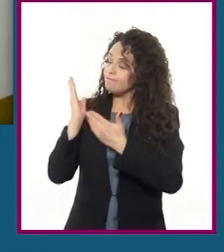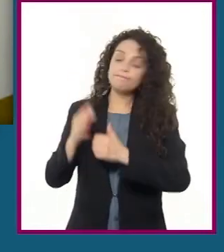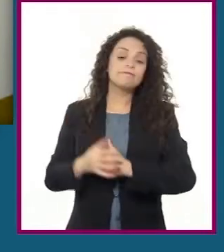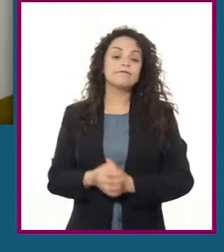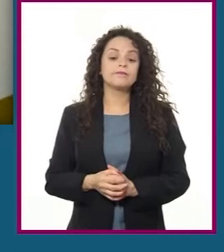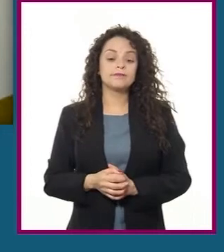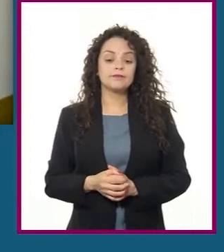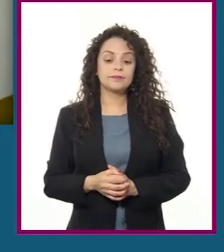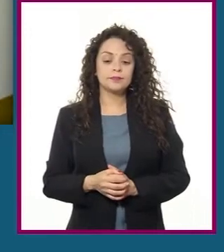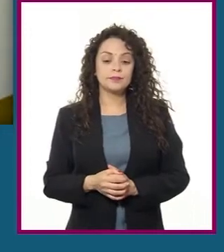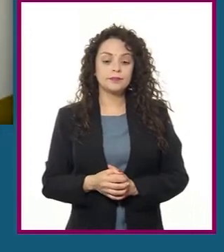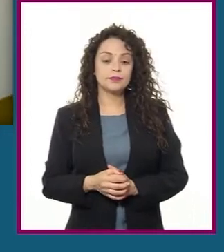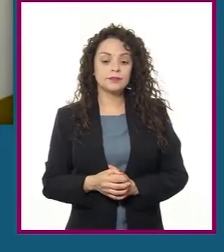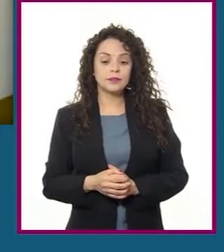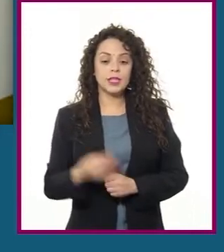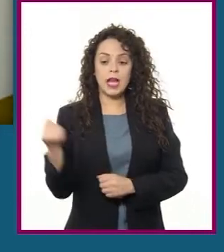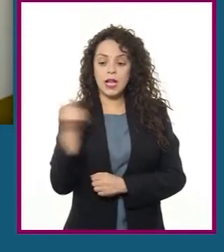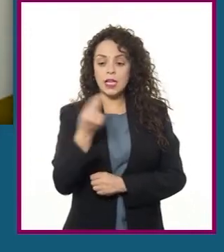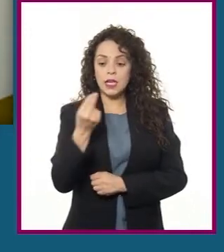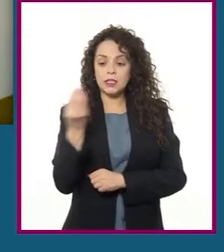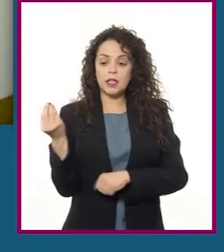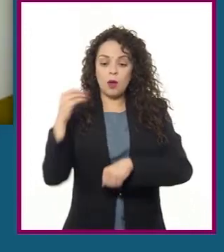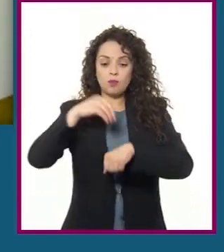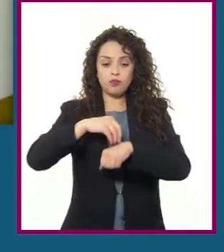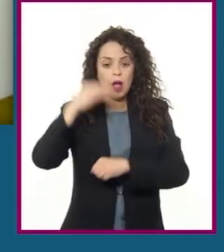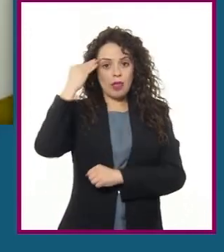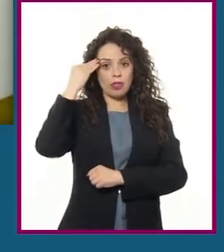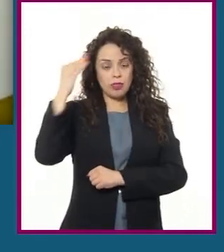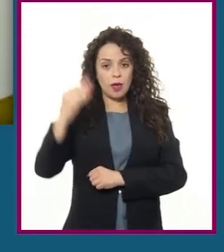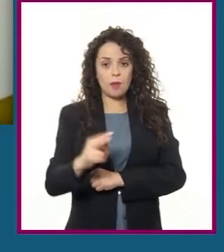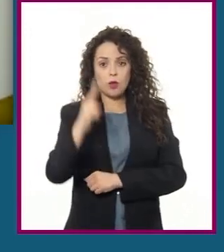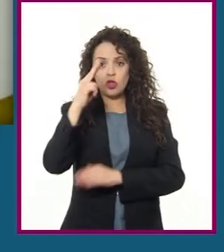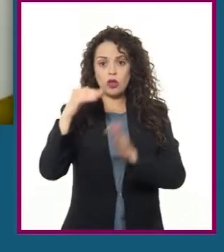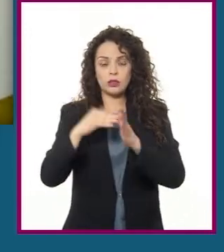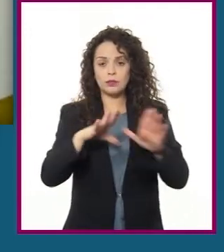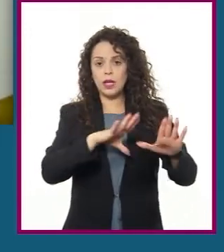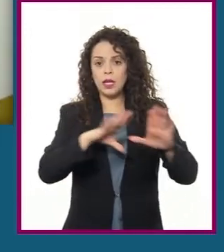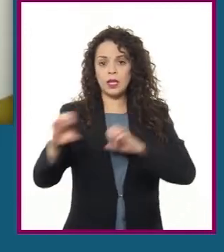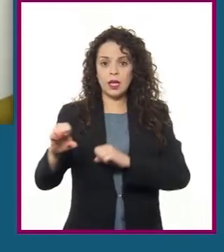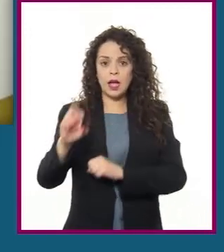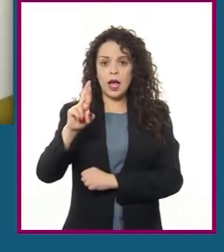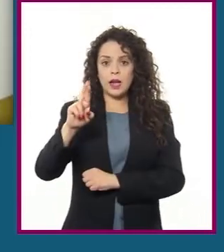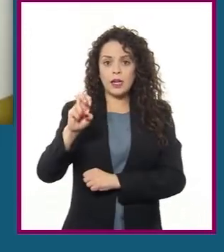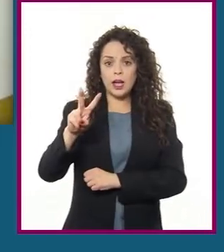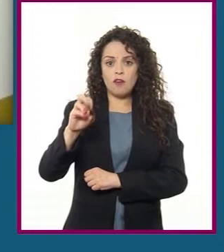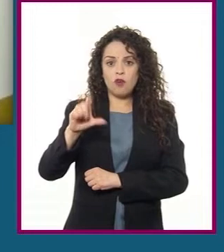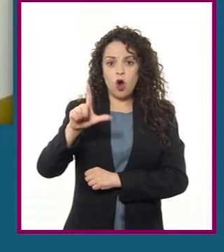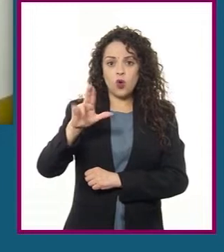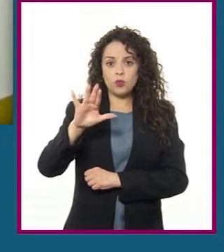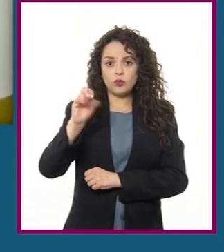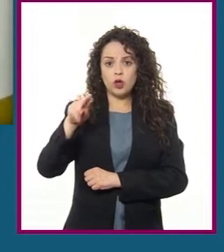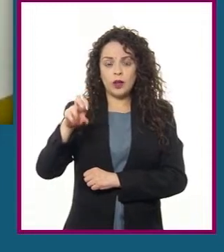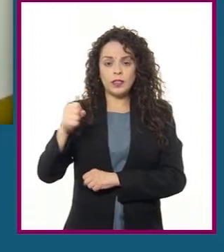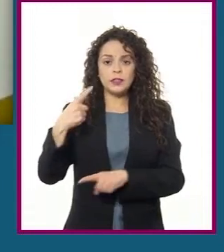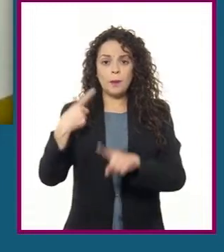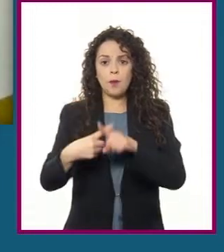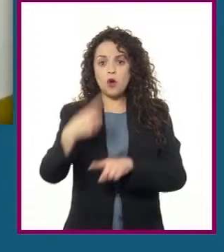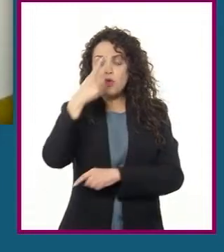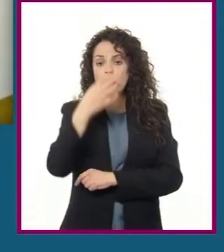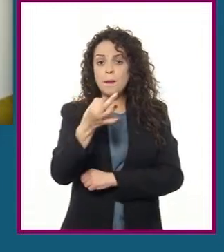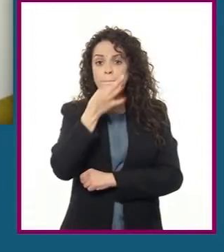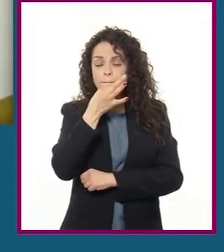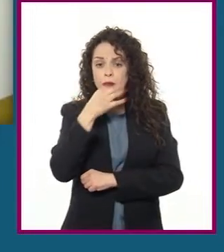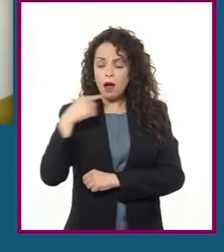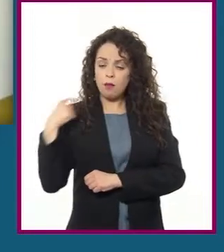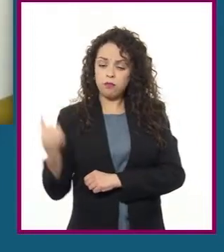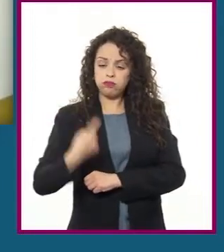ponerle cierto tiempo a 2500 revoluciones por minuto. Es entonces cuando vamos a